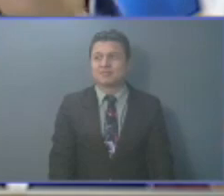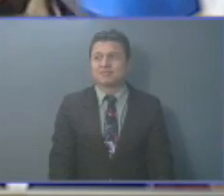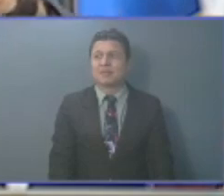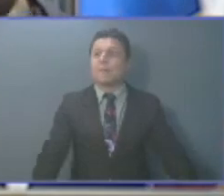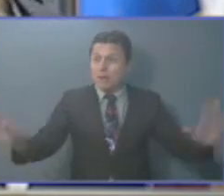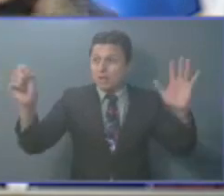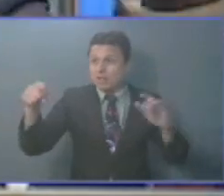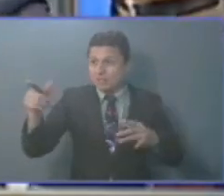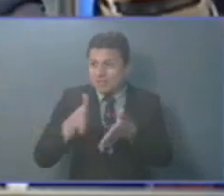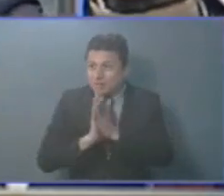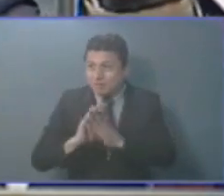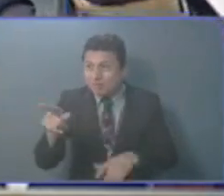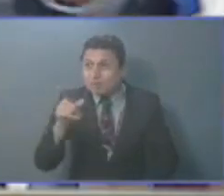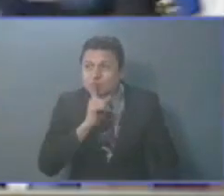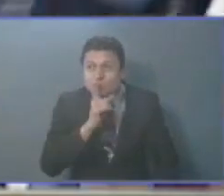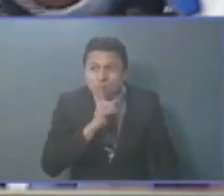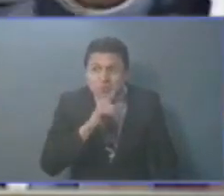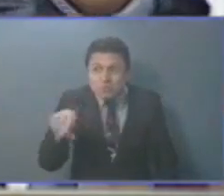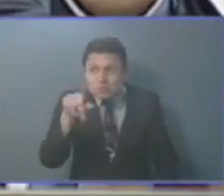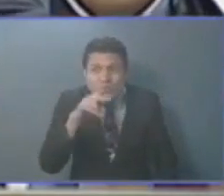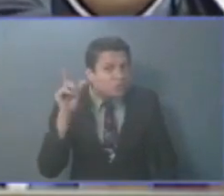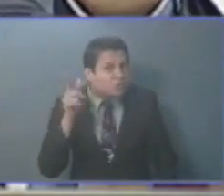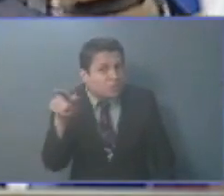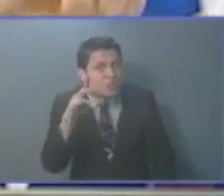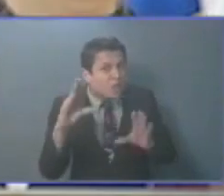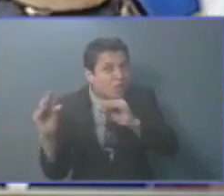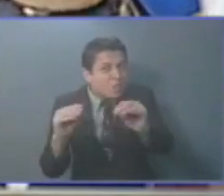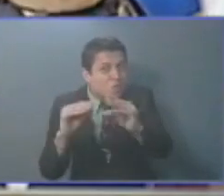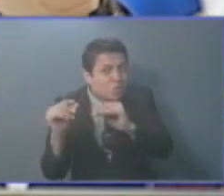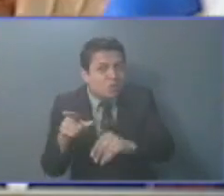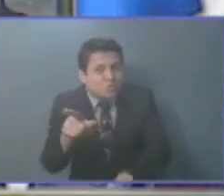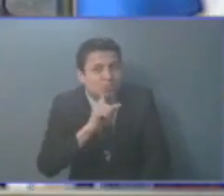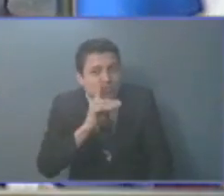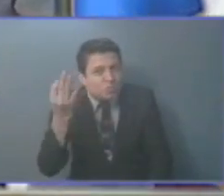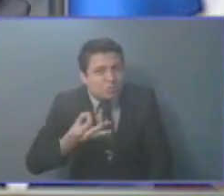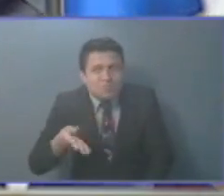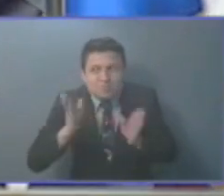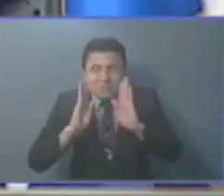Pero sí les pido que guarden silencio porque ahí estaban hablando. Gracias.